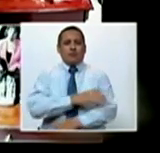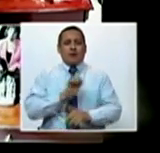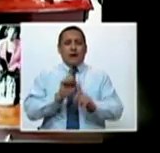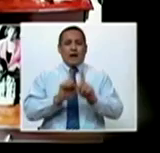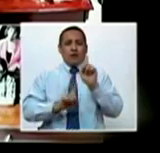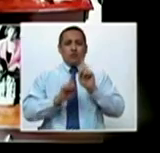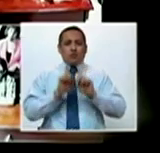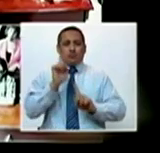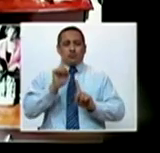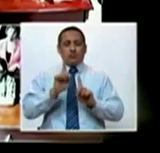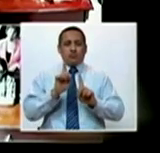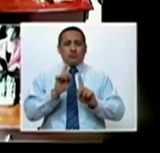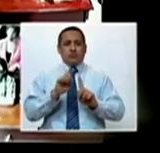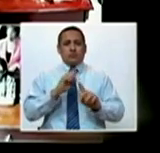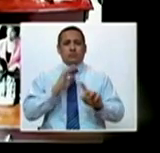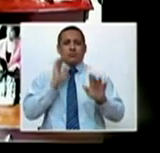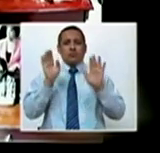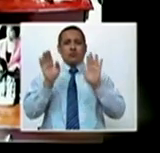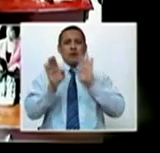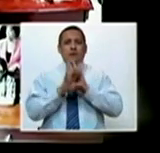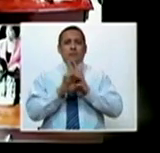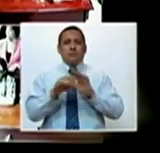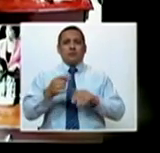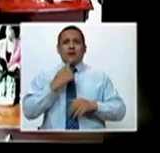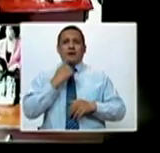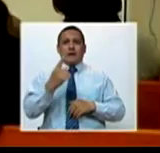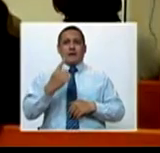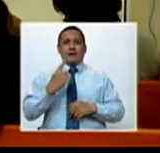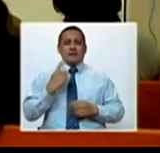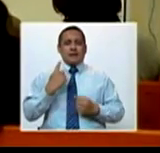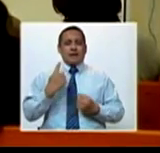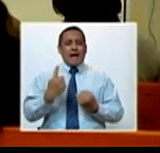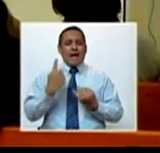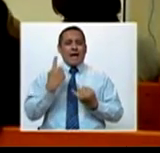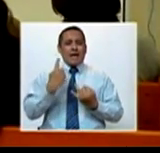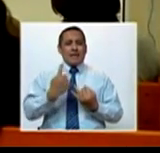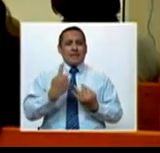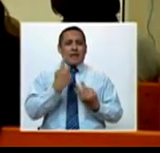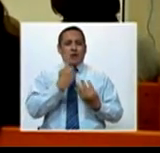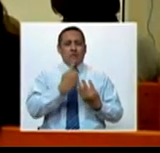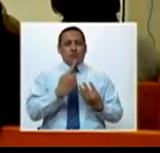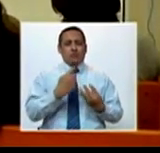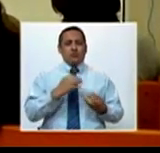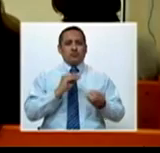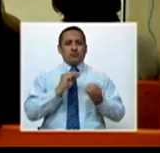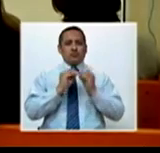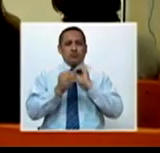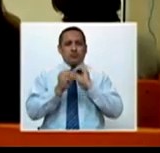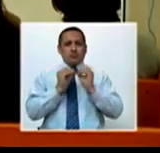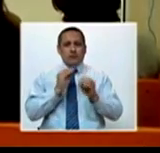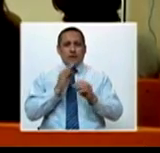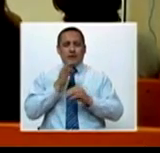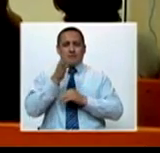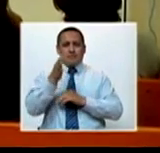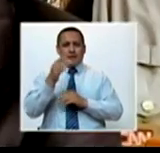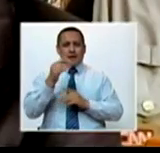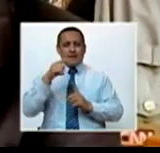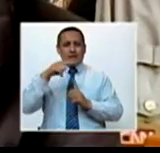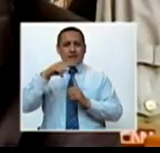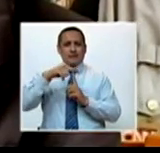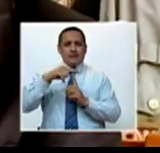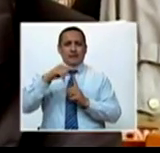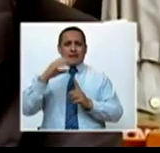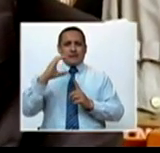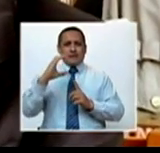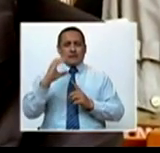de las partes, que sean ambas las que puedan recurrir al